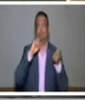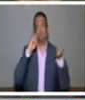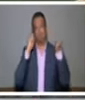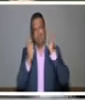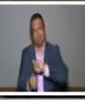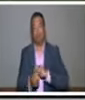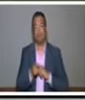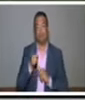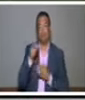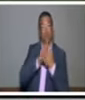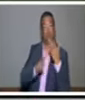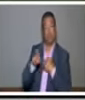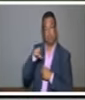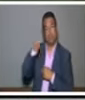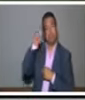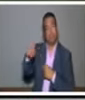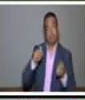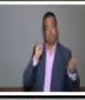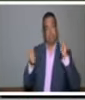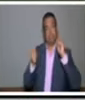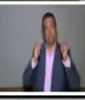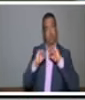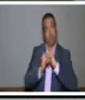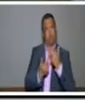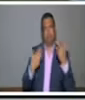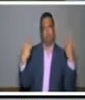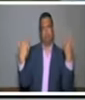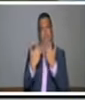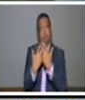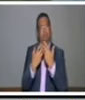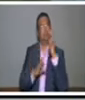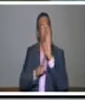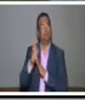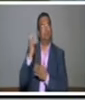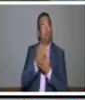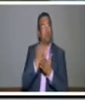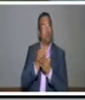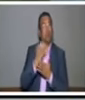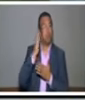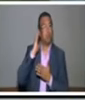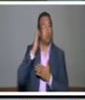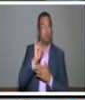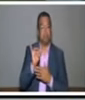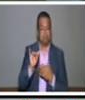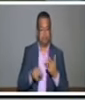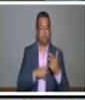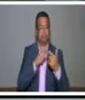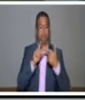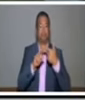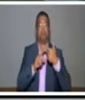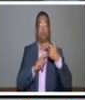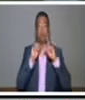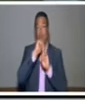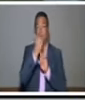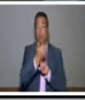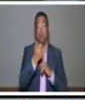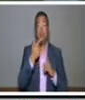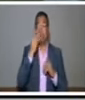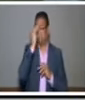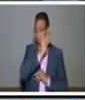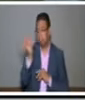universidad tiene que ajustar su currículo al desarrollo económico y vamos a estar tramitando, y en lo que concierne al ambiente, puede tener Puerto Rico la